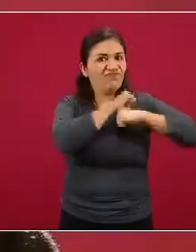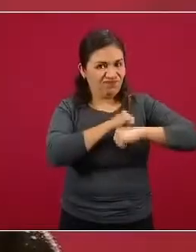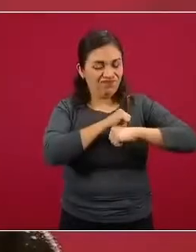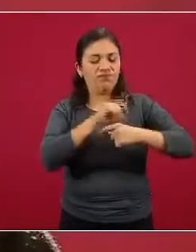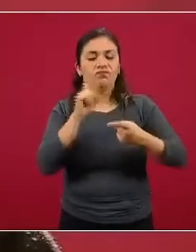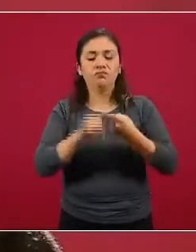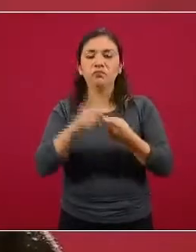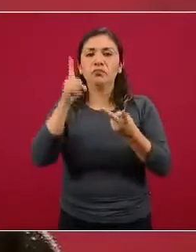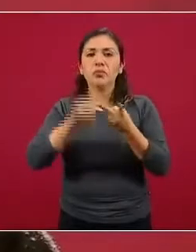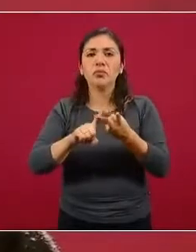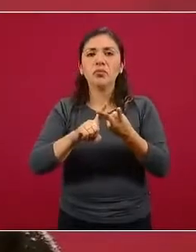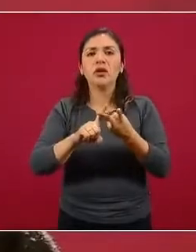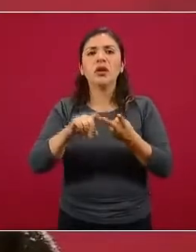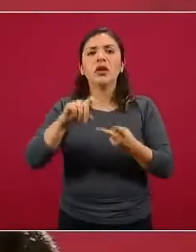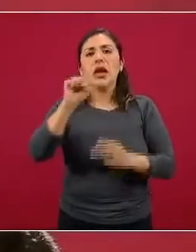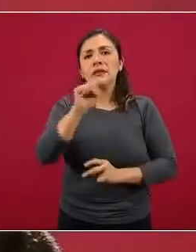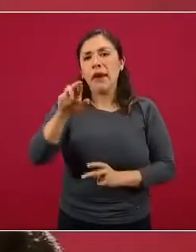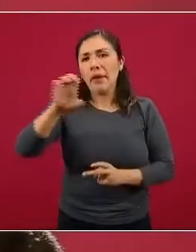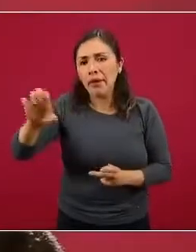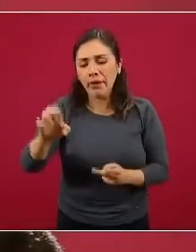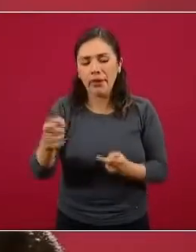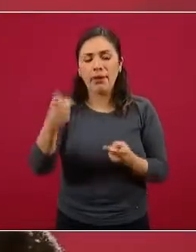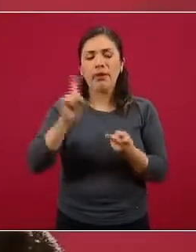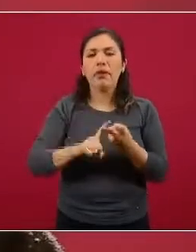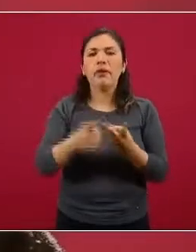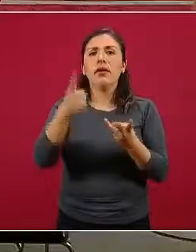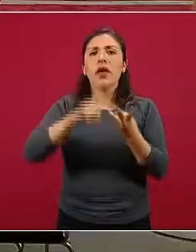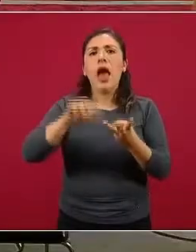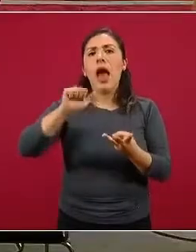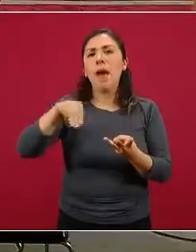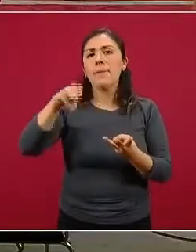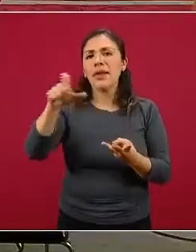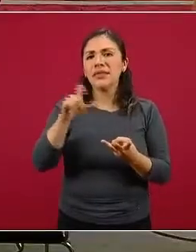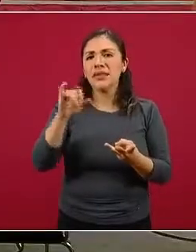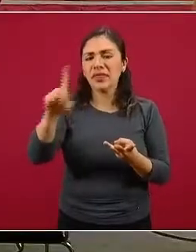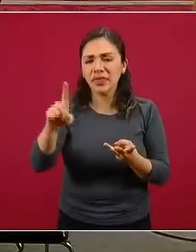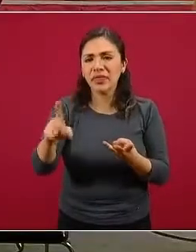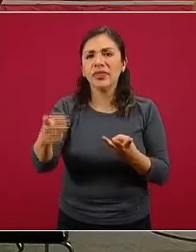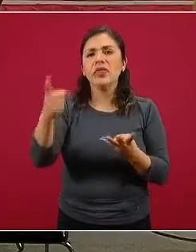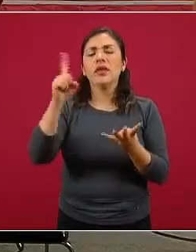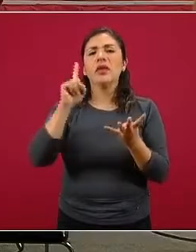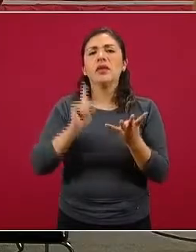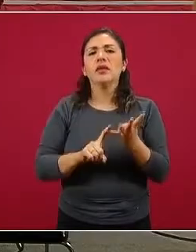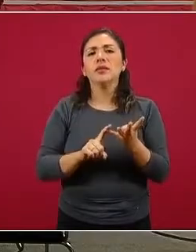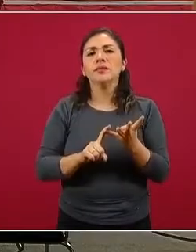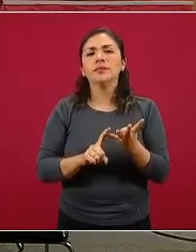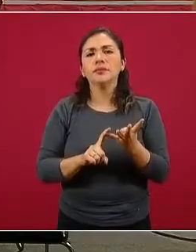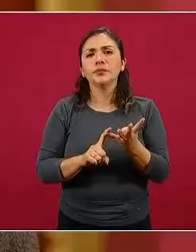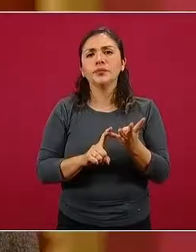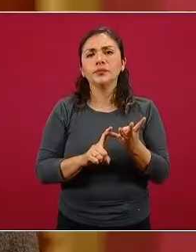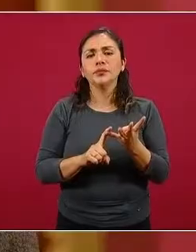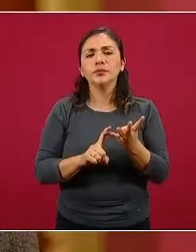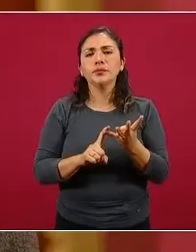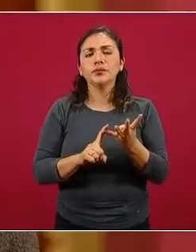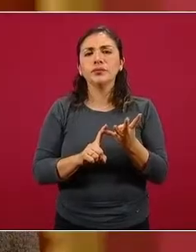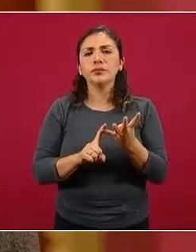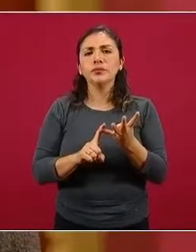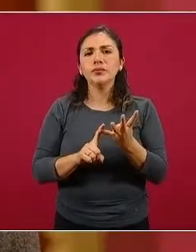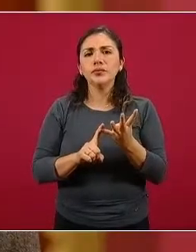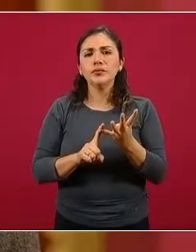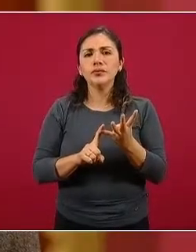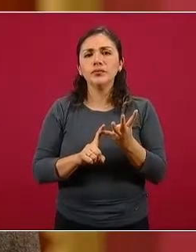Tecnología, la Secretaría de Relaciones Exteriores, AMEXID, la Agencia de Cooperación Internacional del Gobierno de